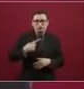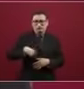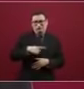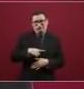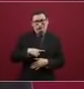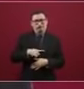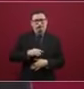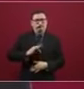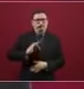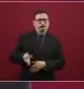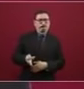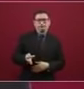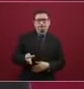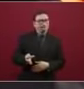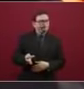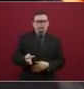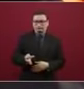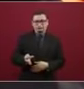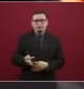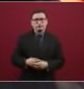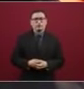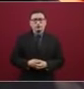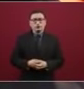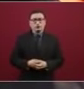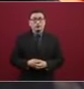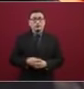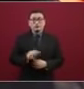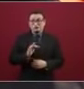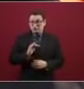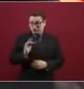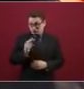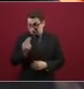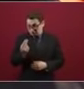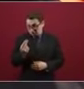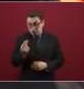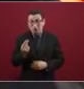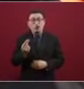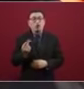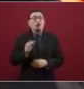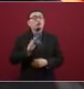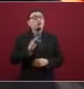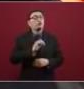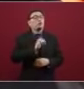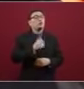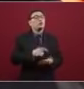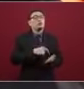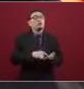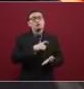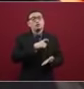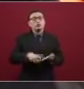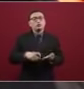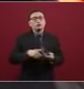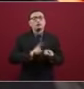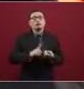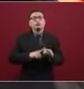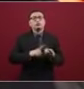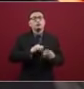eso. Si es necesario, se abre la compra a proveedores